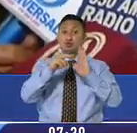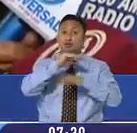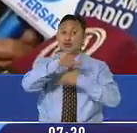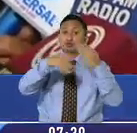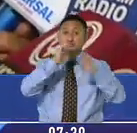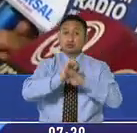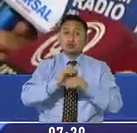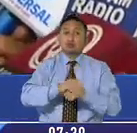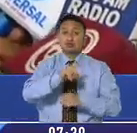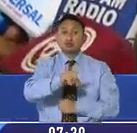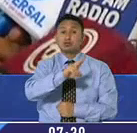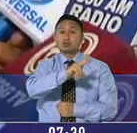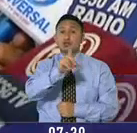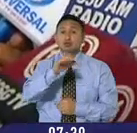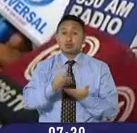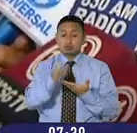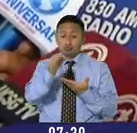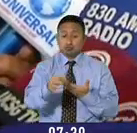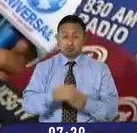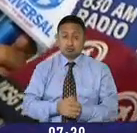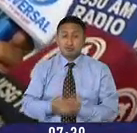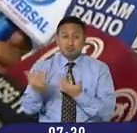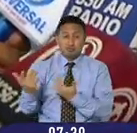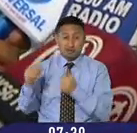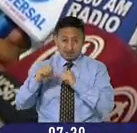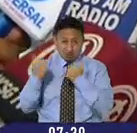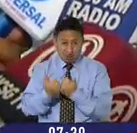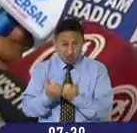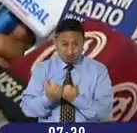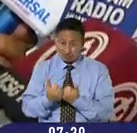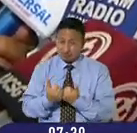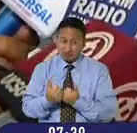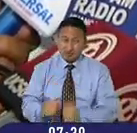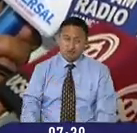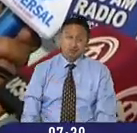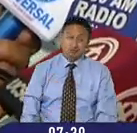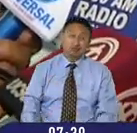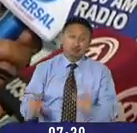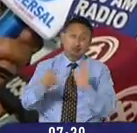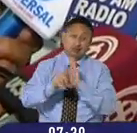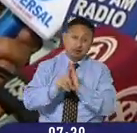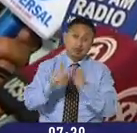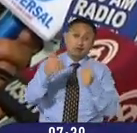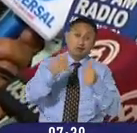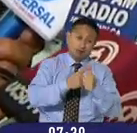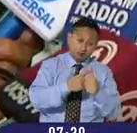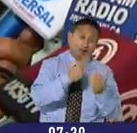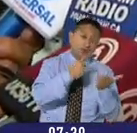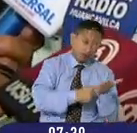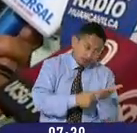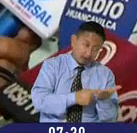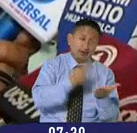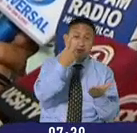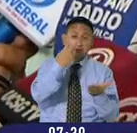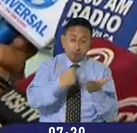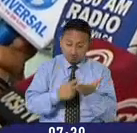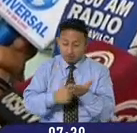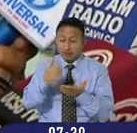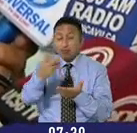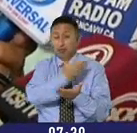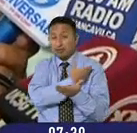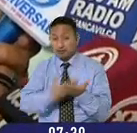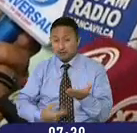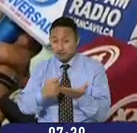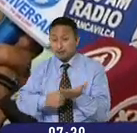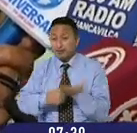121 cantones. No hay que esperar a la Asamblea. Las leyes se demoran. Después de los dos debates tienen que ir al veto presidencial. Después del